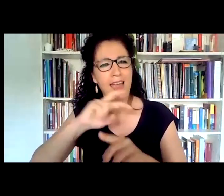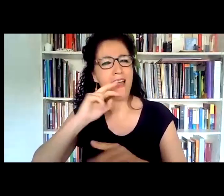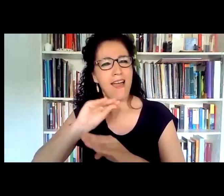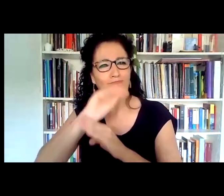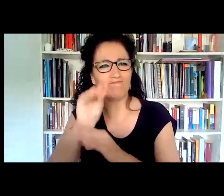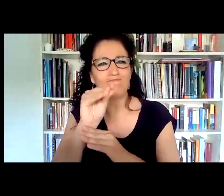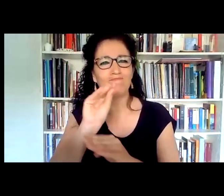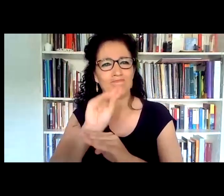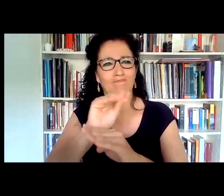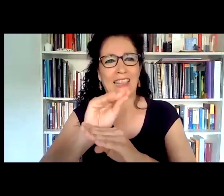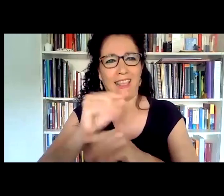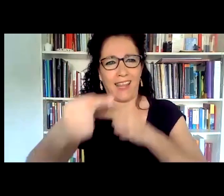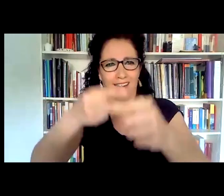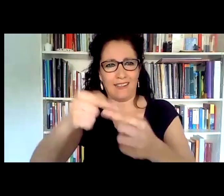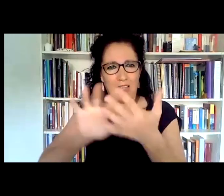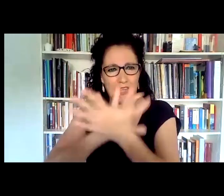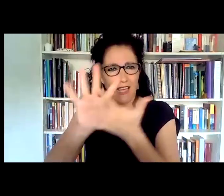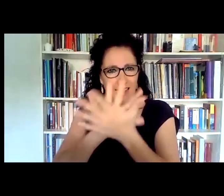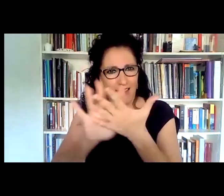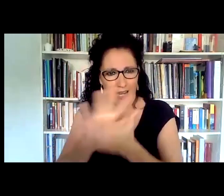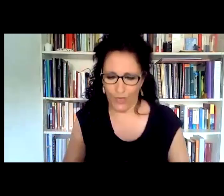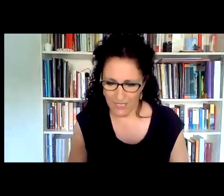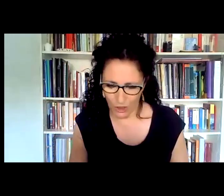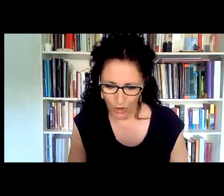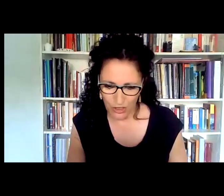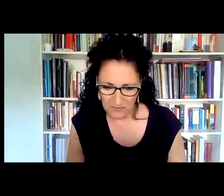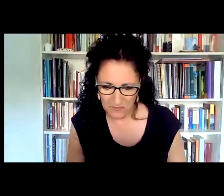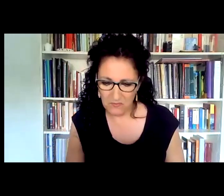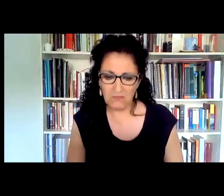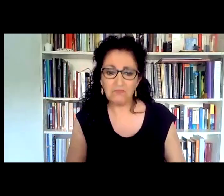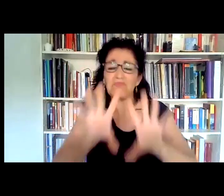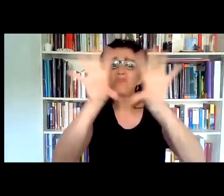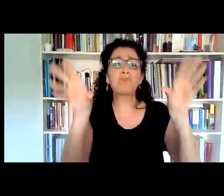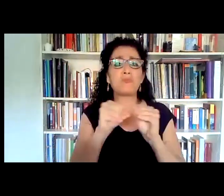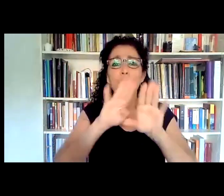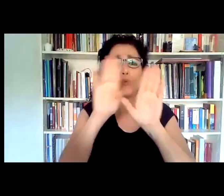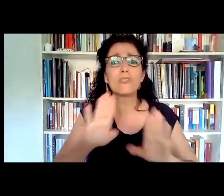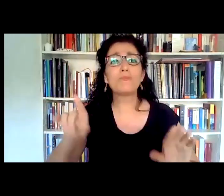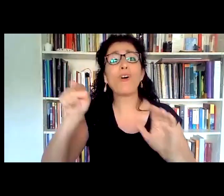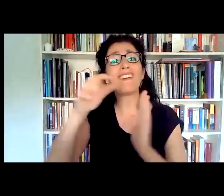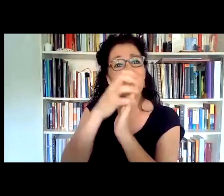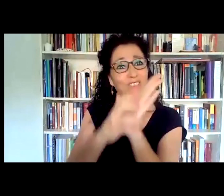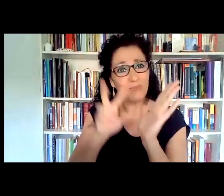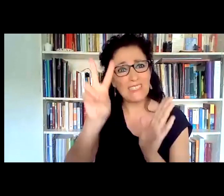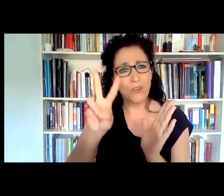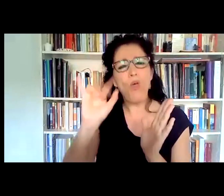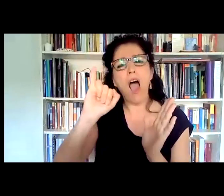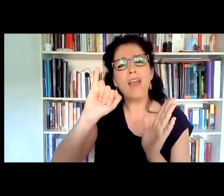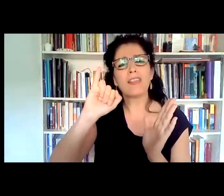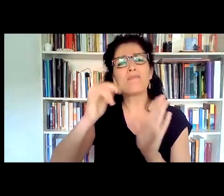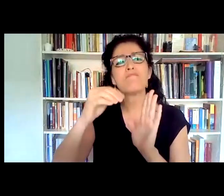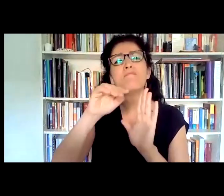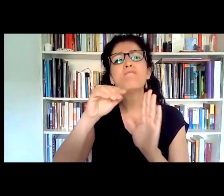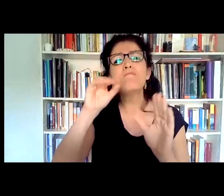es por el valor y su grado de protección y de perseveración que tienen dentro de